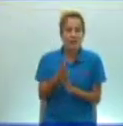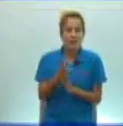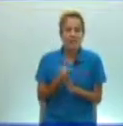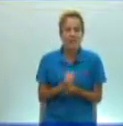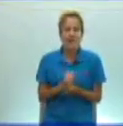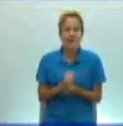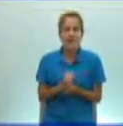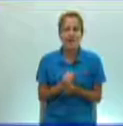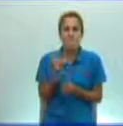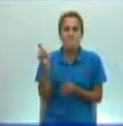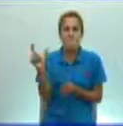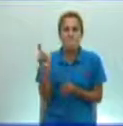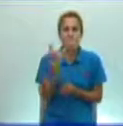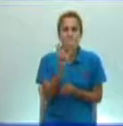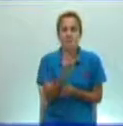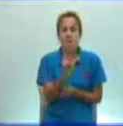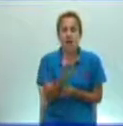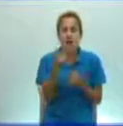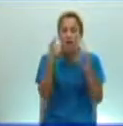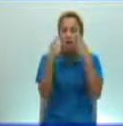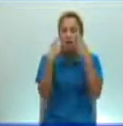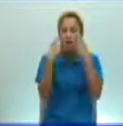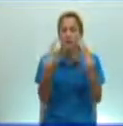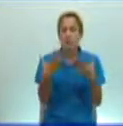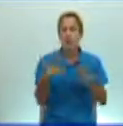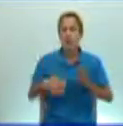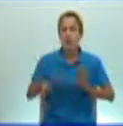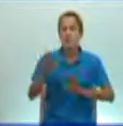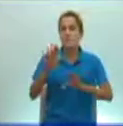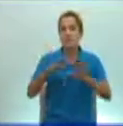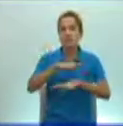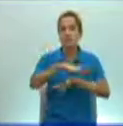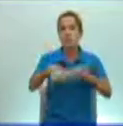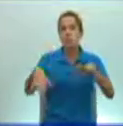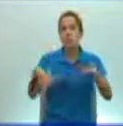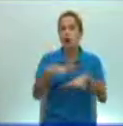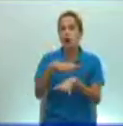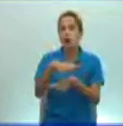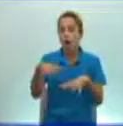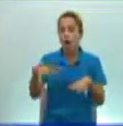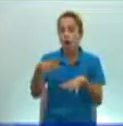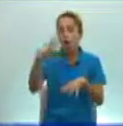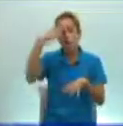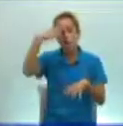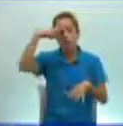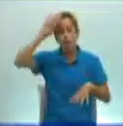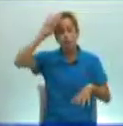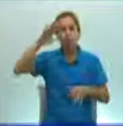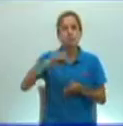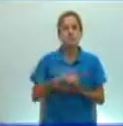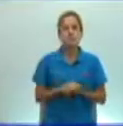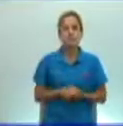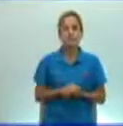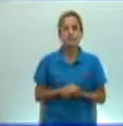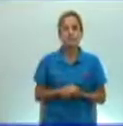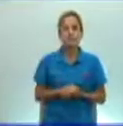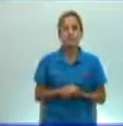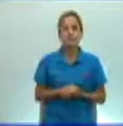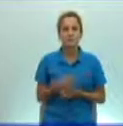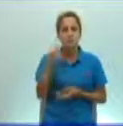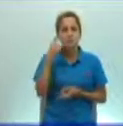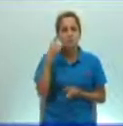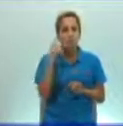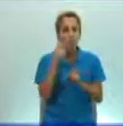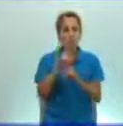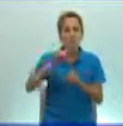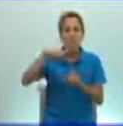las palabras de orden para enfrentar la situación epidemiológica que vivimos en estos tiempos. Nos vemos en un